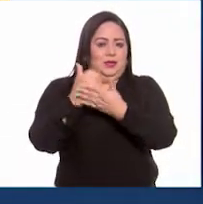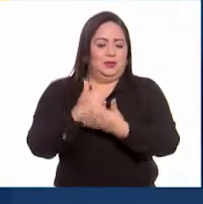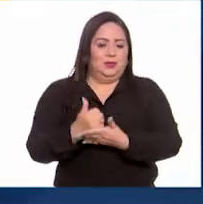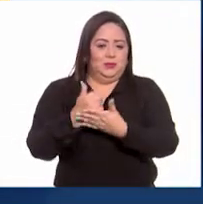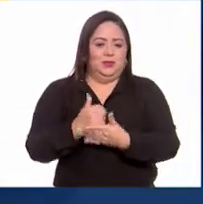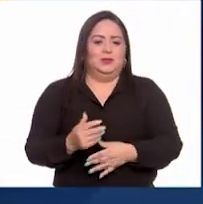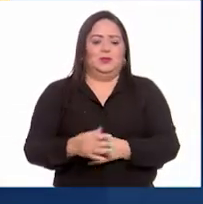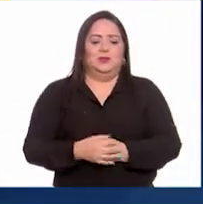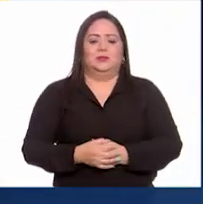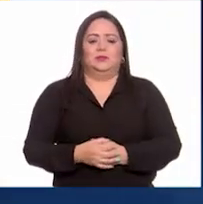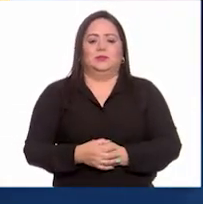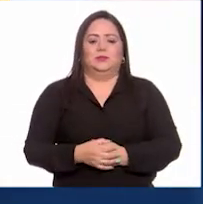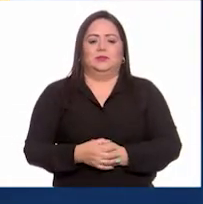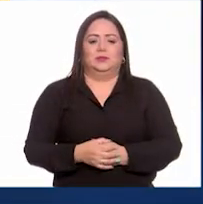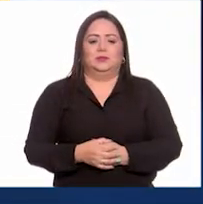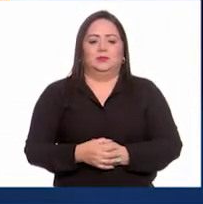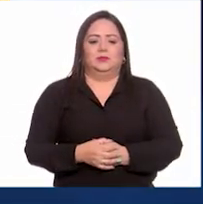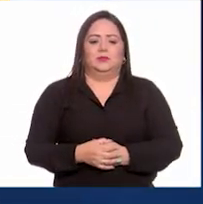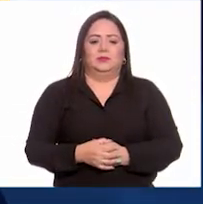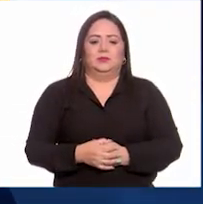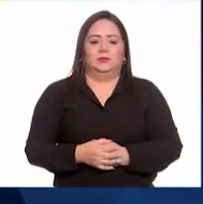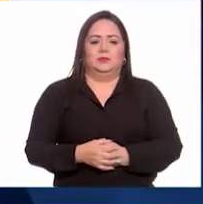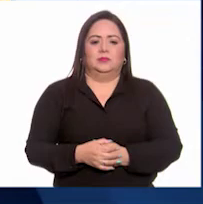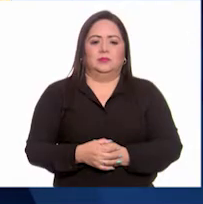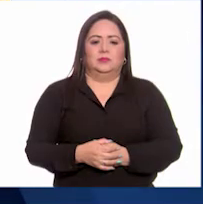capotera y del hilo cáñamo.